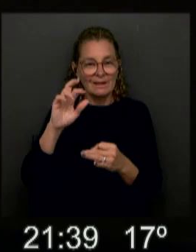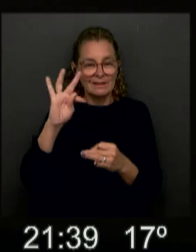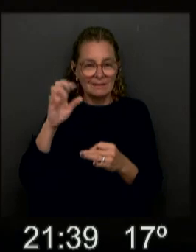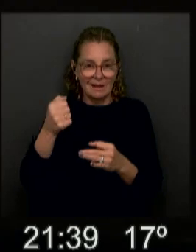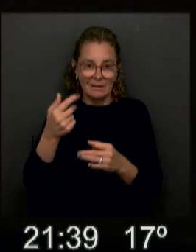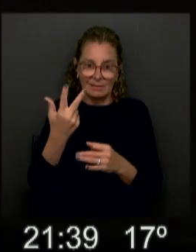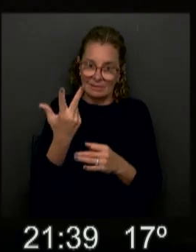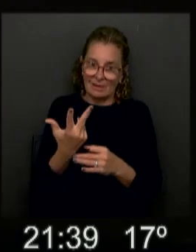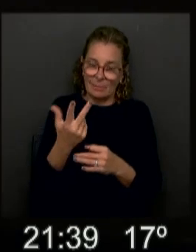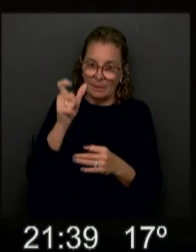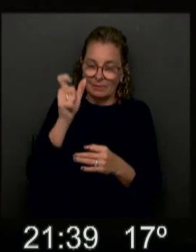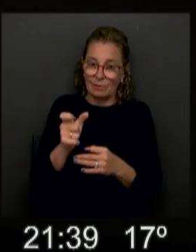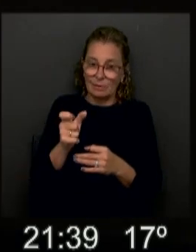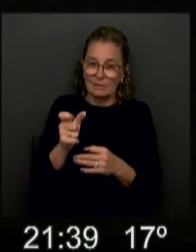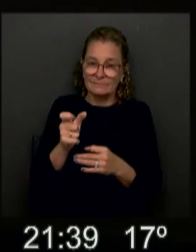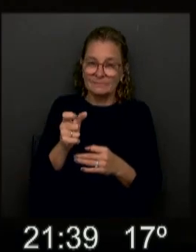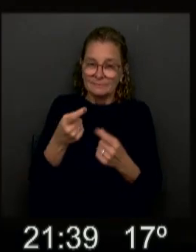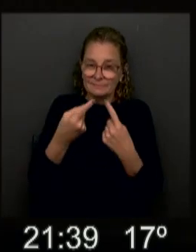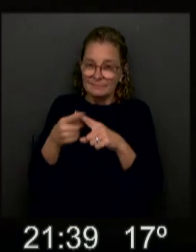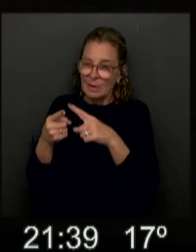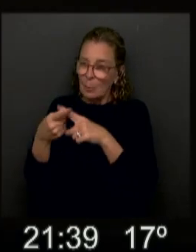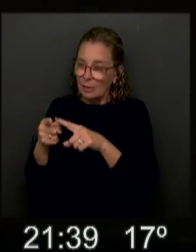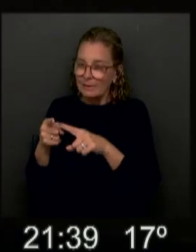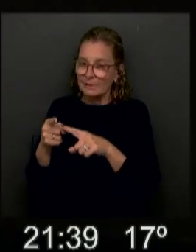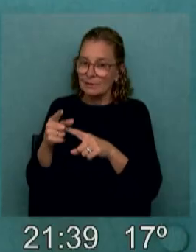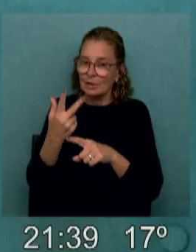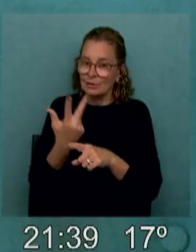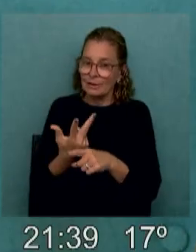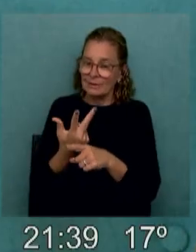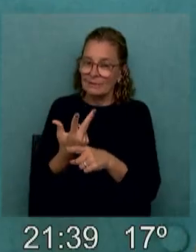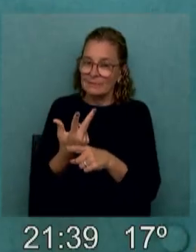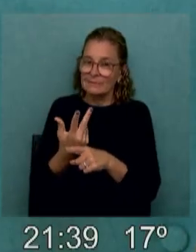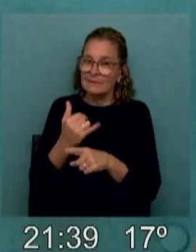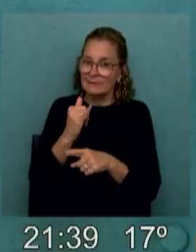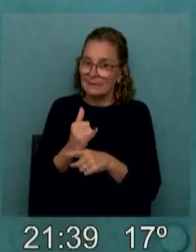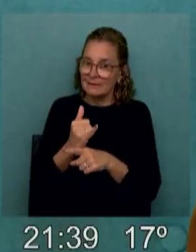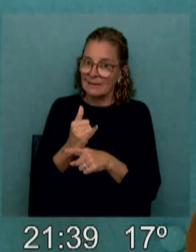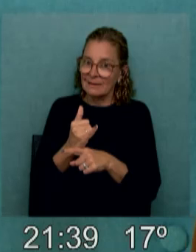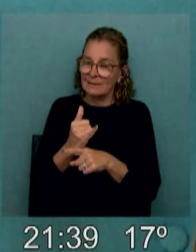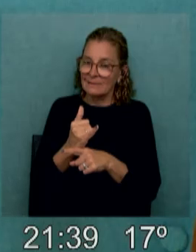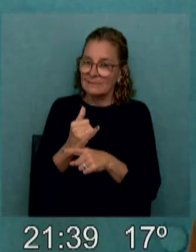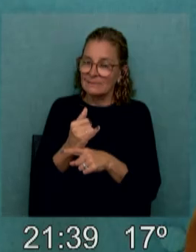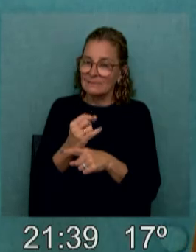Que son, pero todos como muy distintos. Sí, sí. Ellos, ¿o no? Son... Bueno, hoy hablabas de